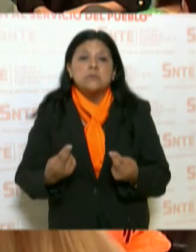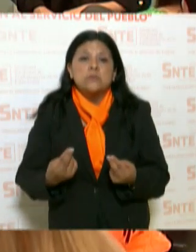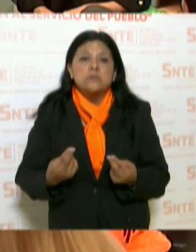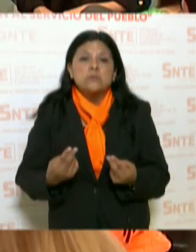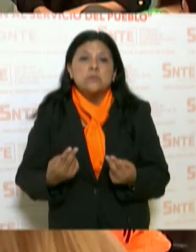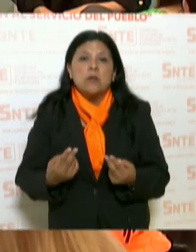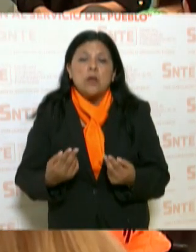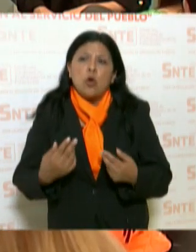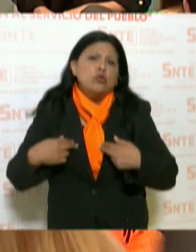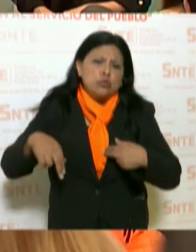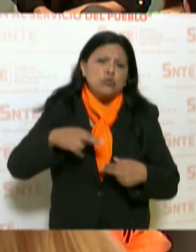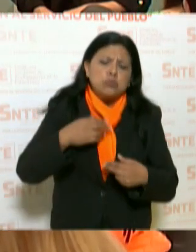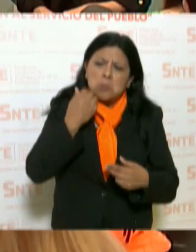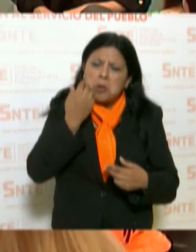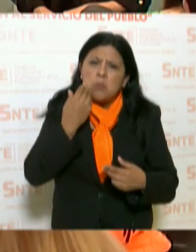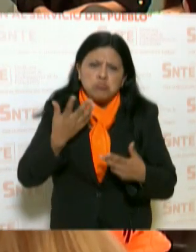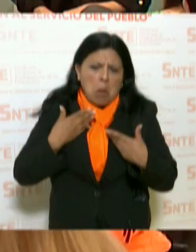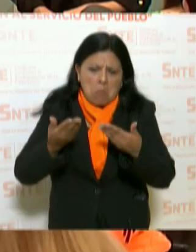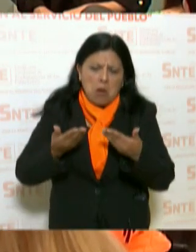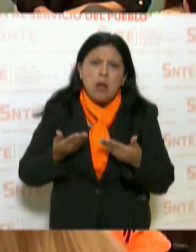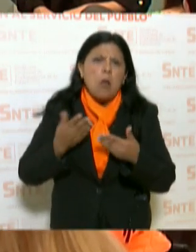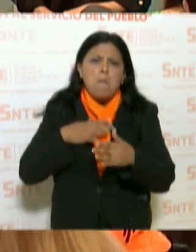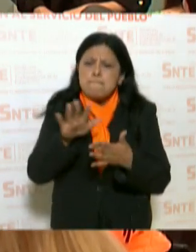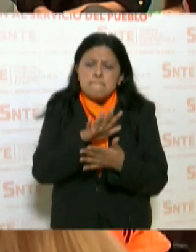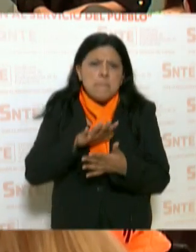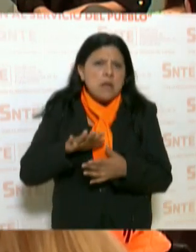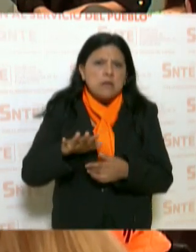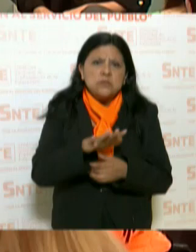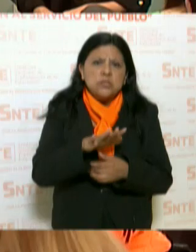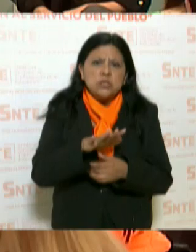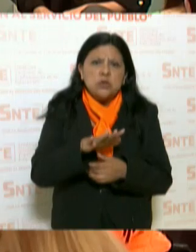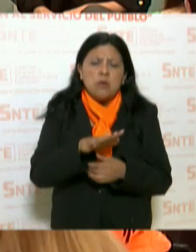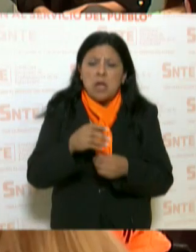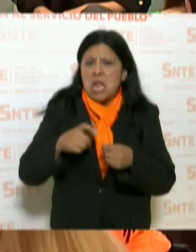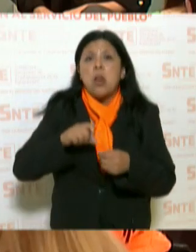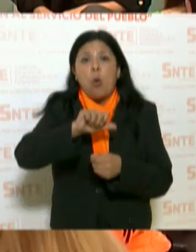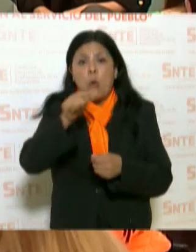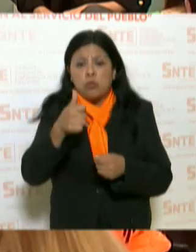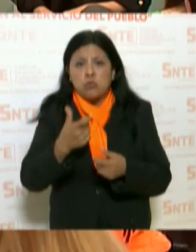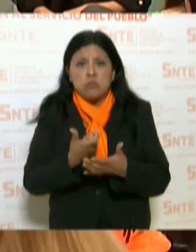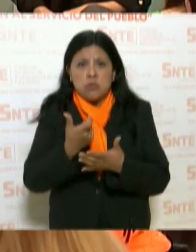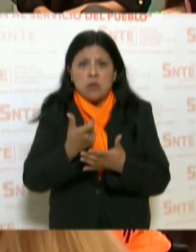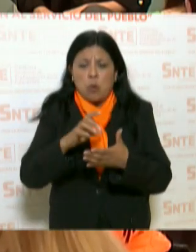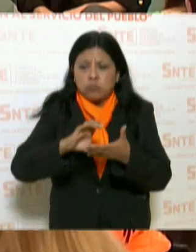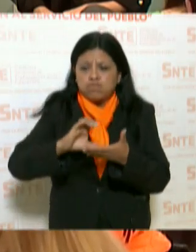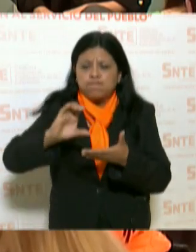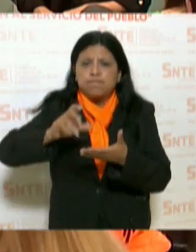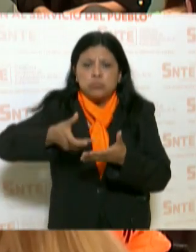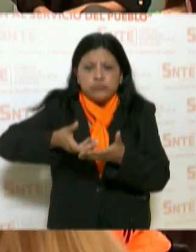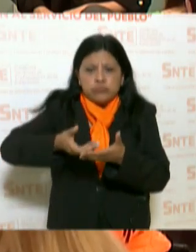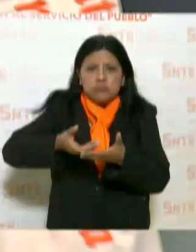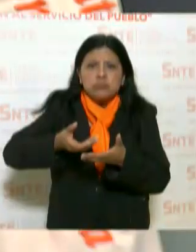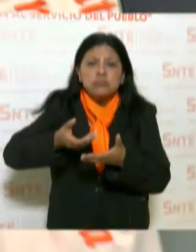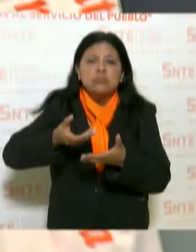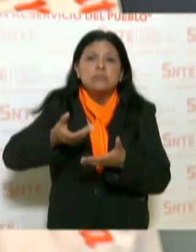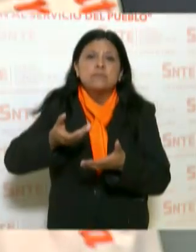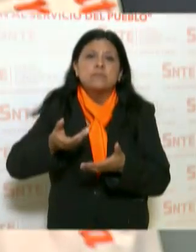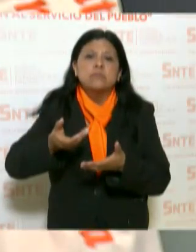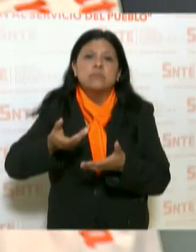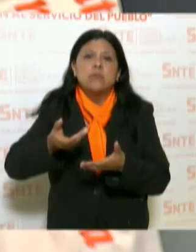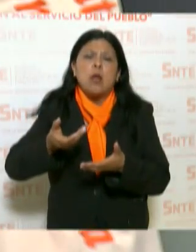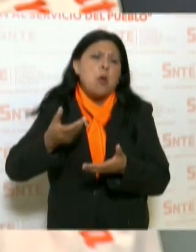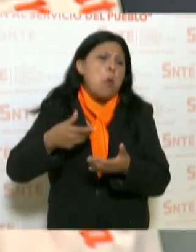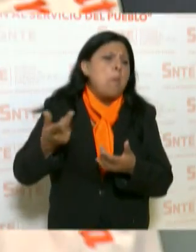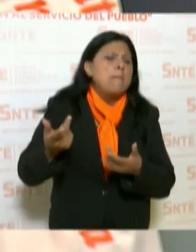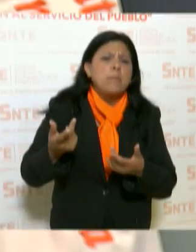mantener lo básico y el excedente, que fue bastante, lo